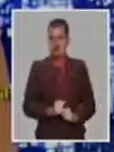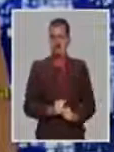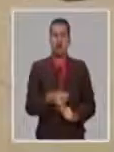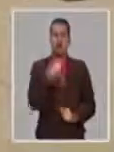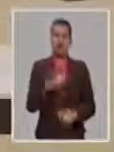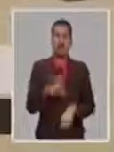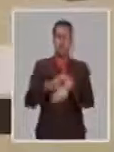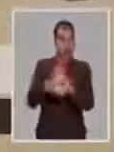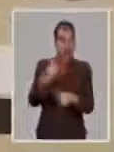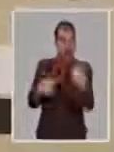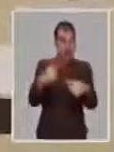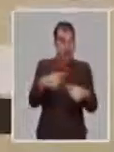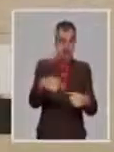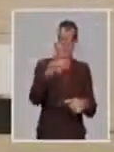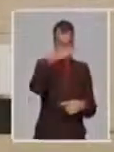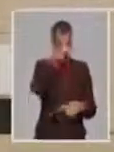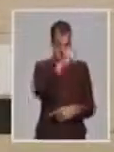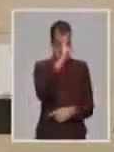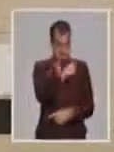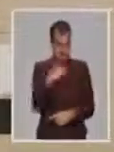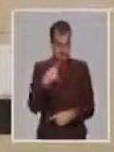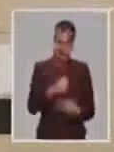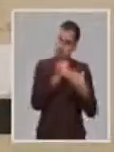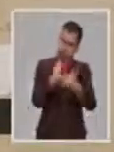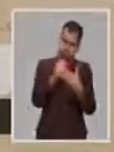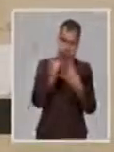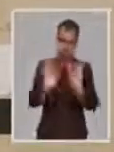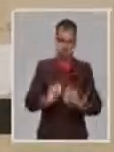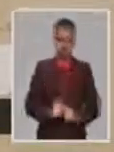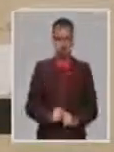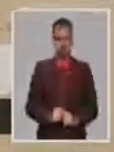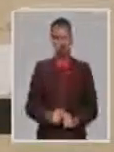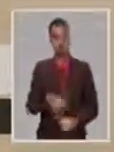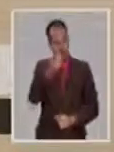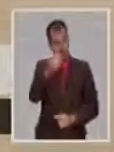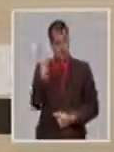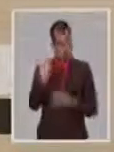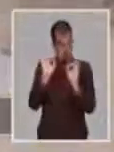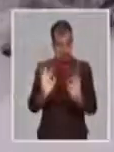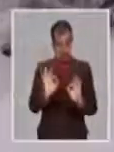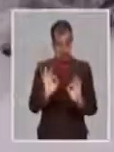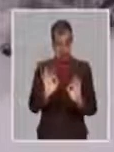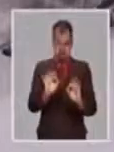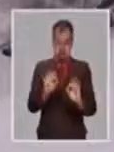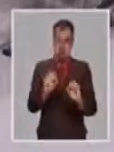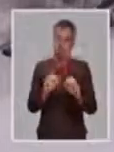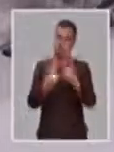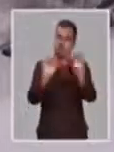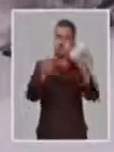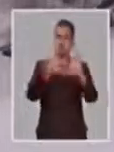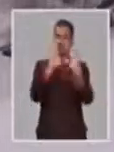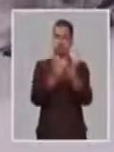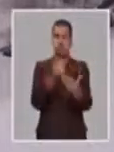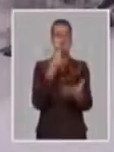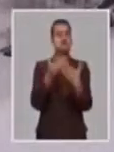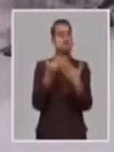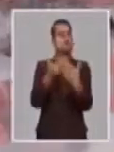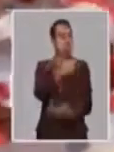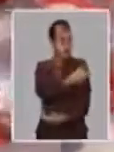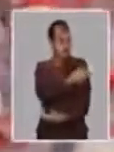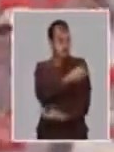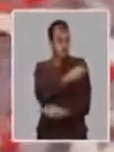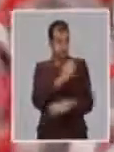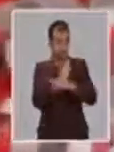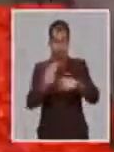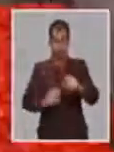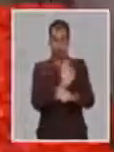from devastating diseases. En las últimas horas, la CNN también publicó un reportaje sobre el candidato vacunal cubano